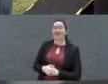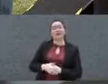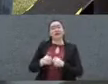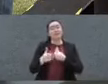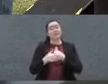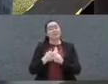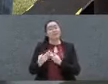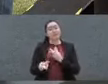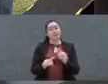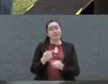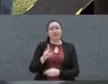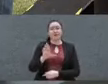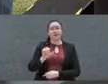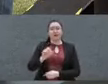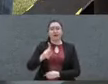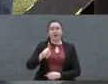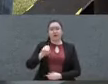ABA Noticias.